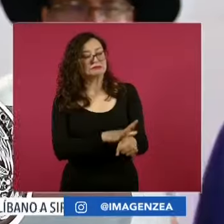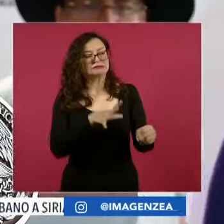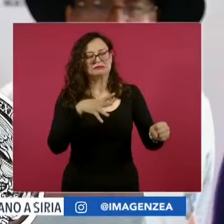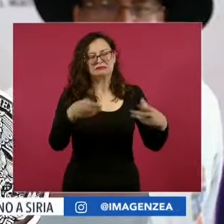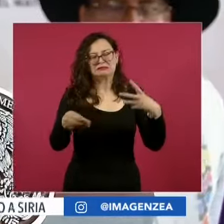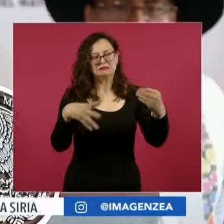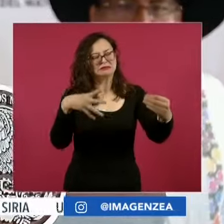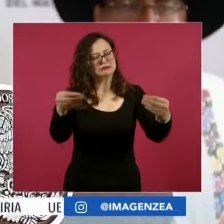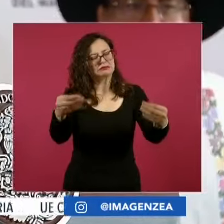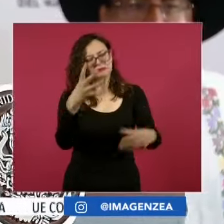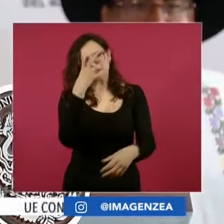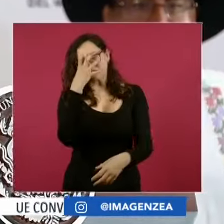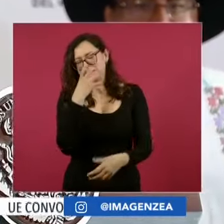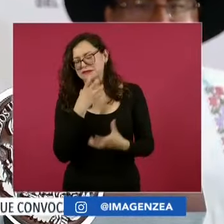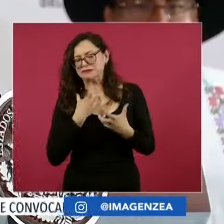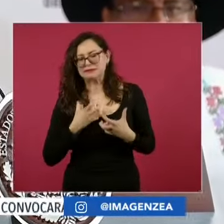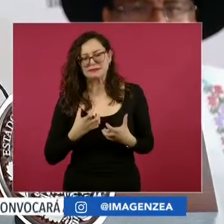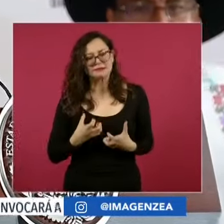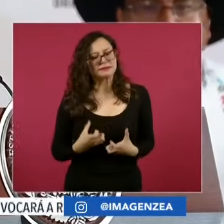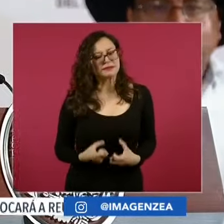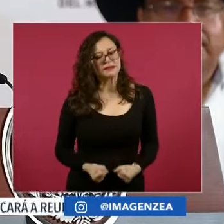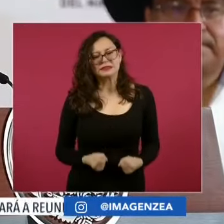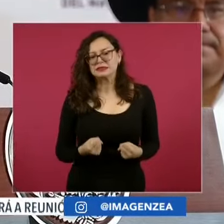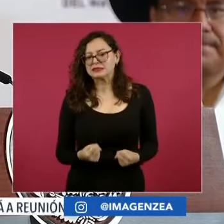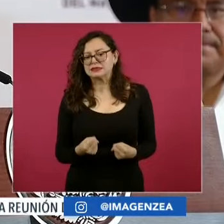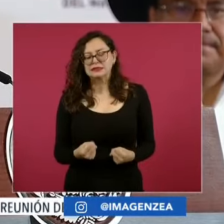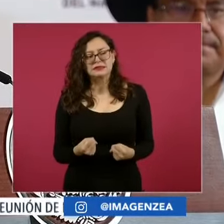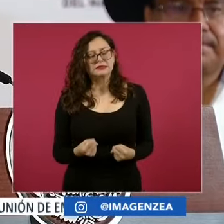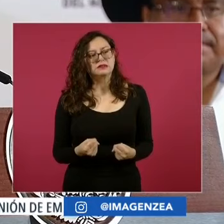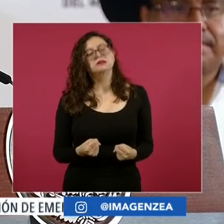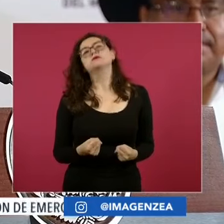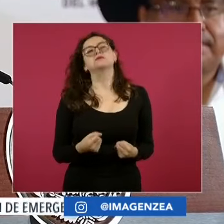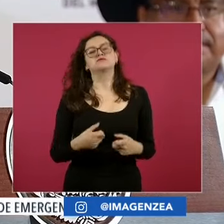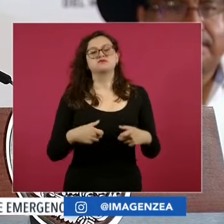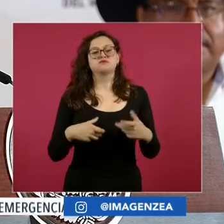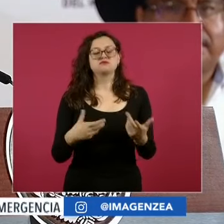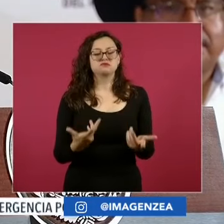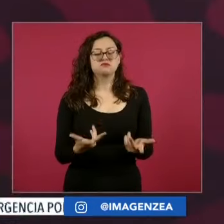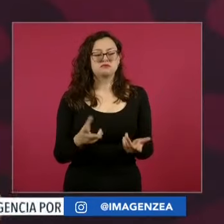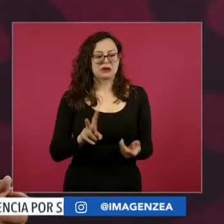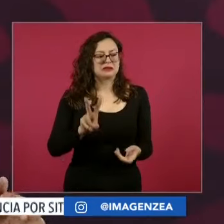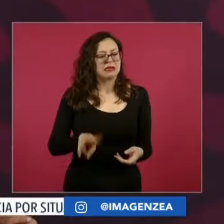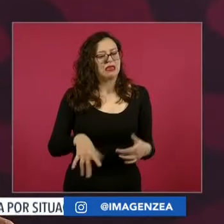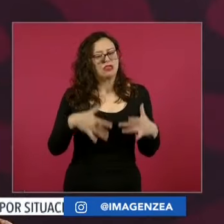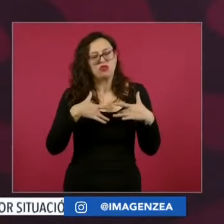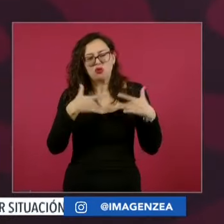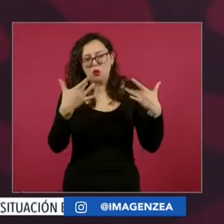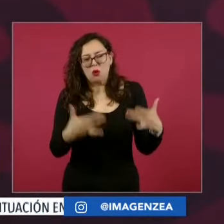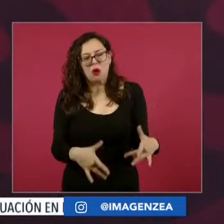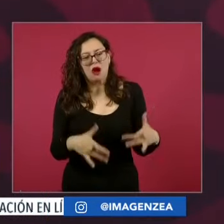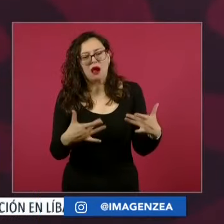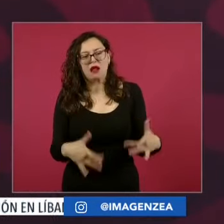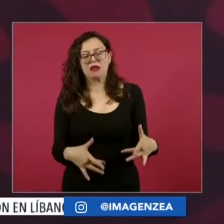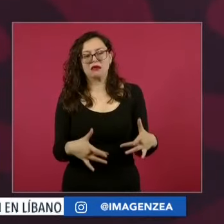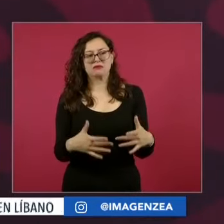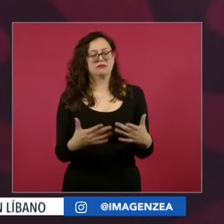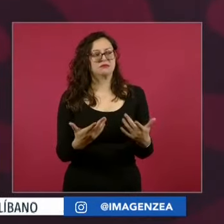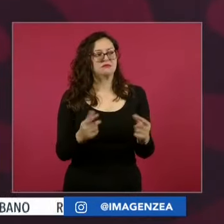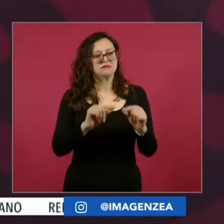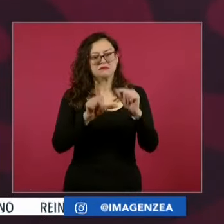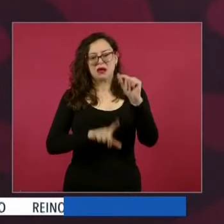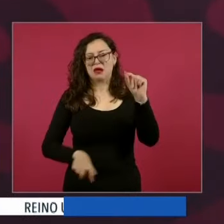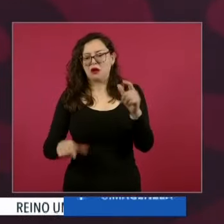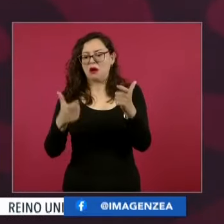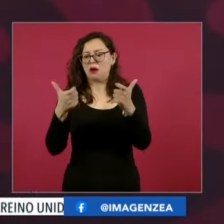causó y nos tumbó la economía